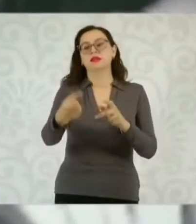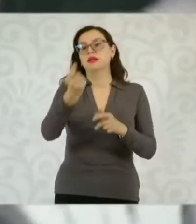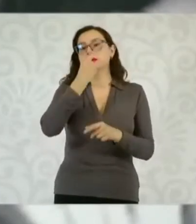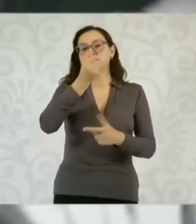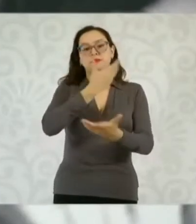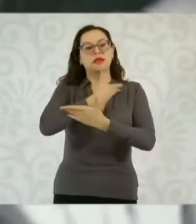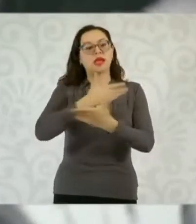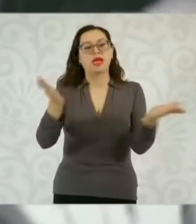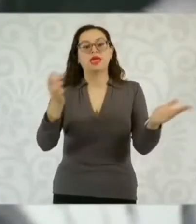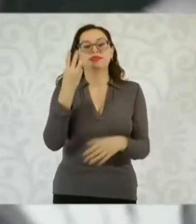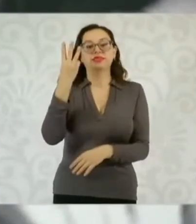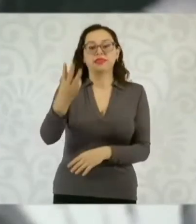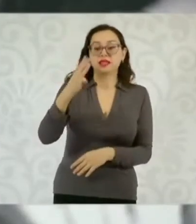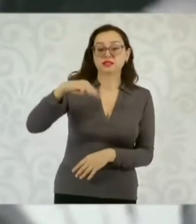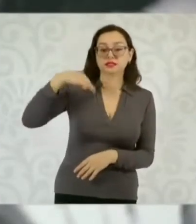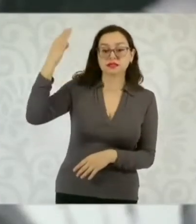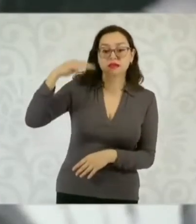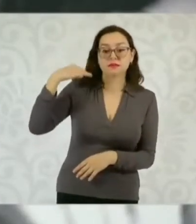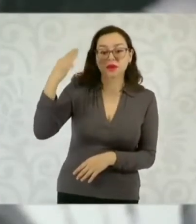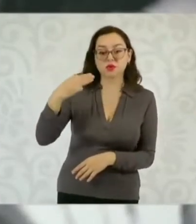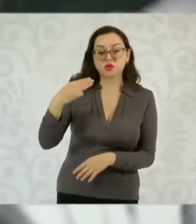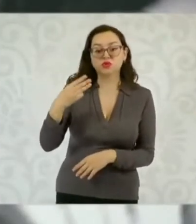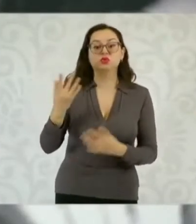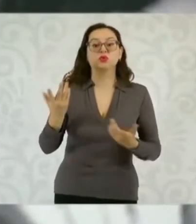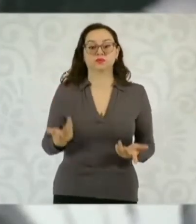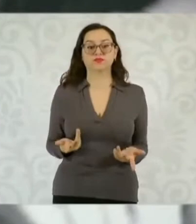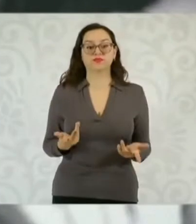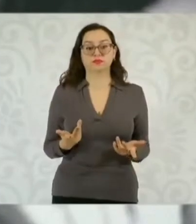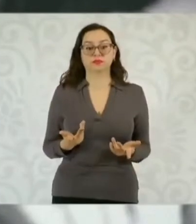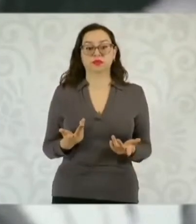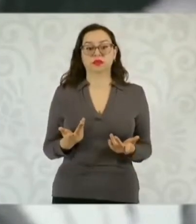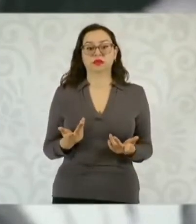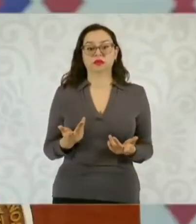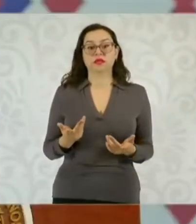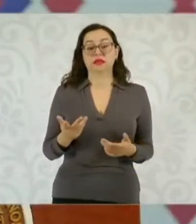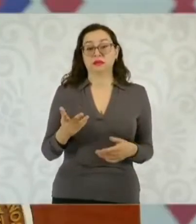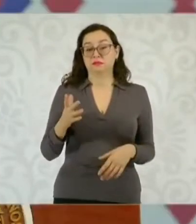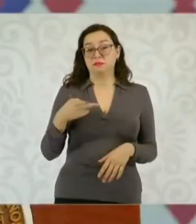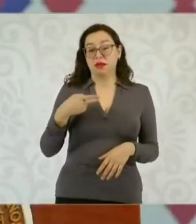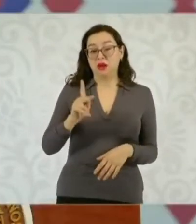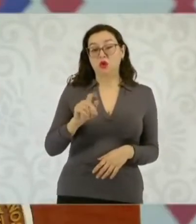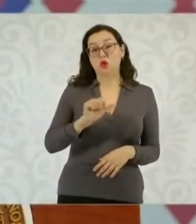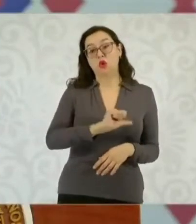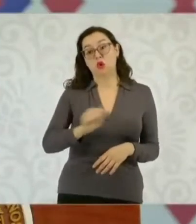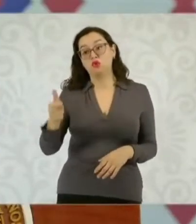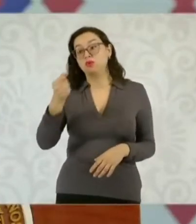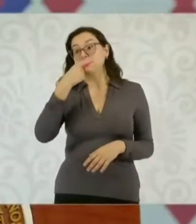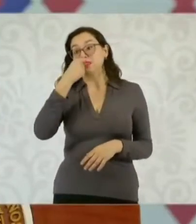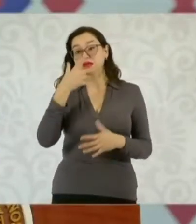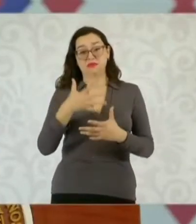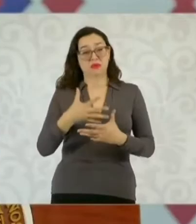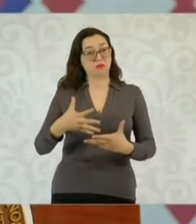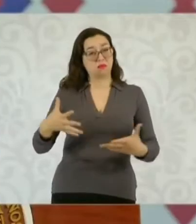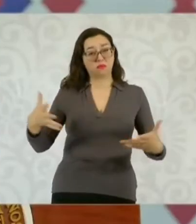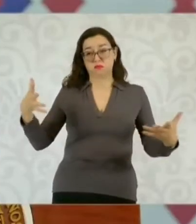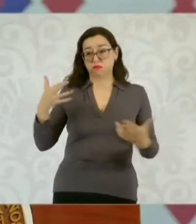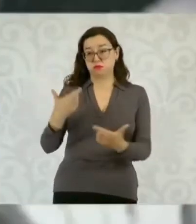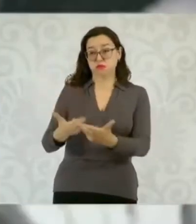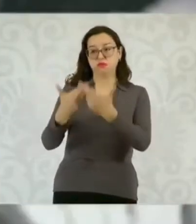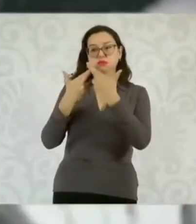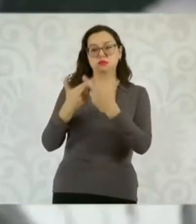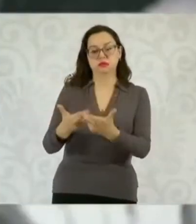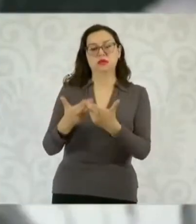con la proveeduría, y que las entregas más grandes van a ocurrir alrededor del 15 de marzo, cuando empiecen a cumplirse los pedidos de más